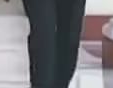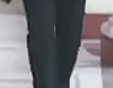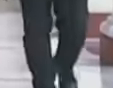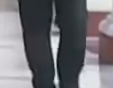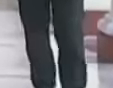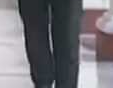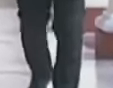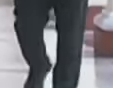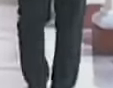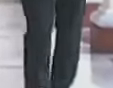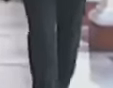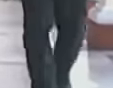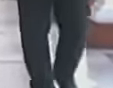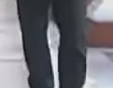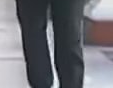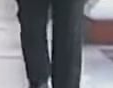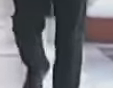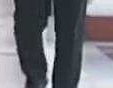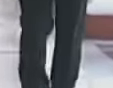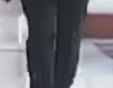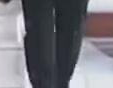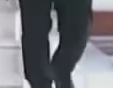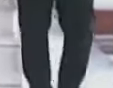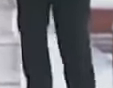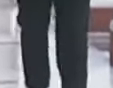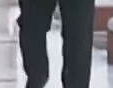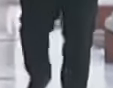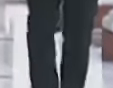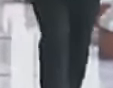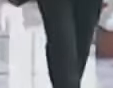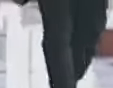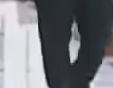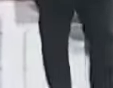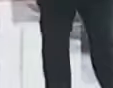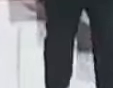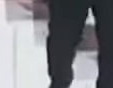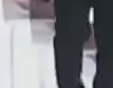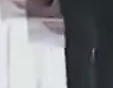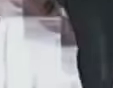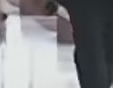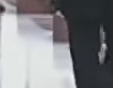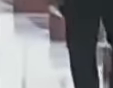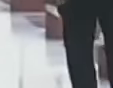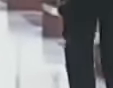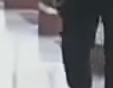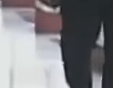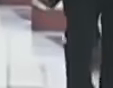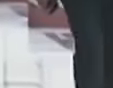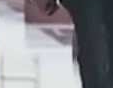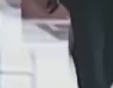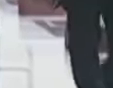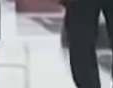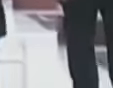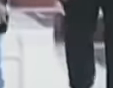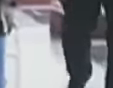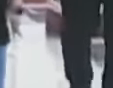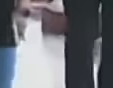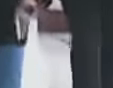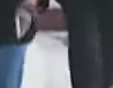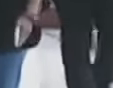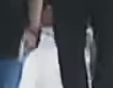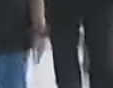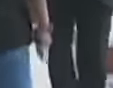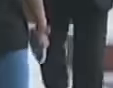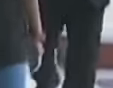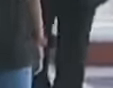Ahí está el dignatario venezolano en compañía de la vicepresidenta ejecutiva de la República desde el Palacio de Miraflores en una agenda. Recuerde que ha dicho que tiene